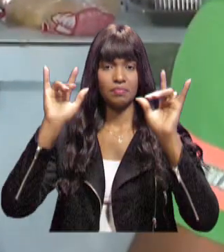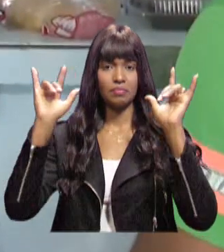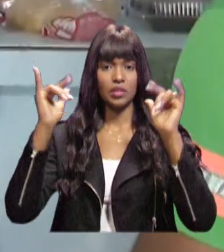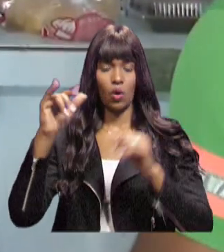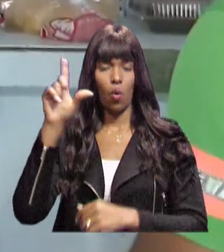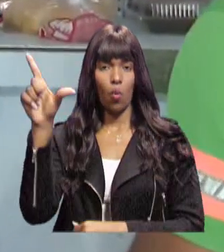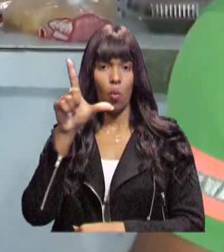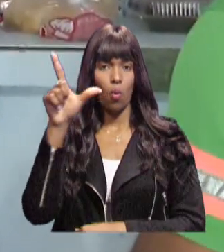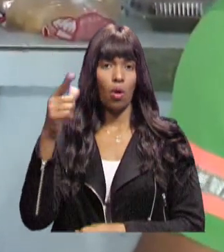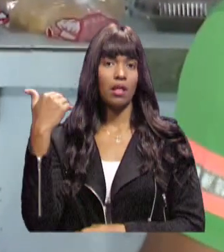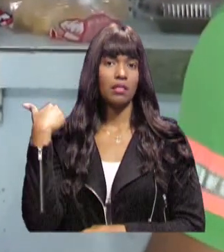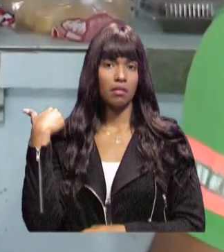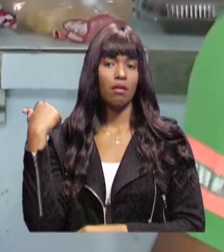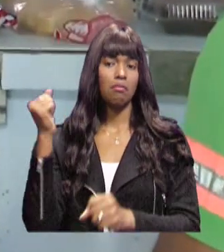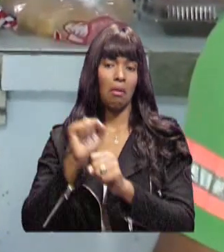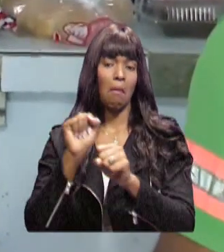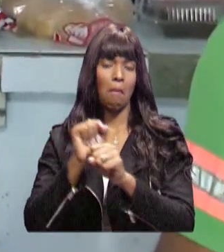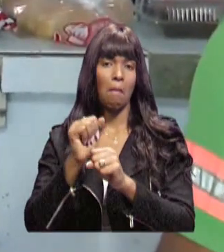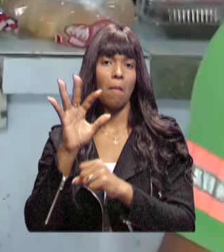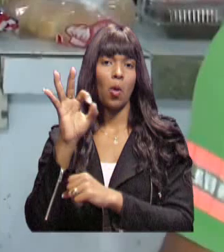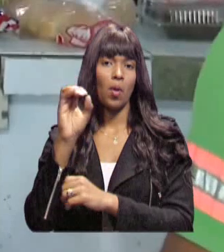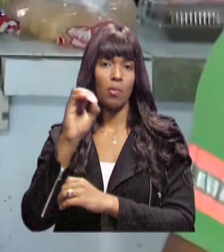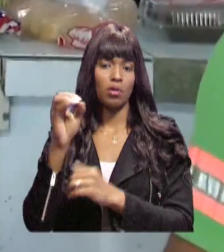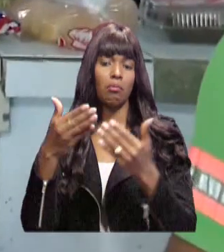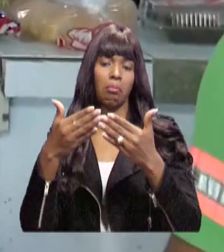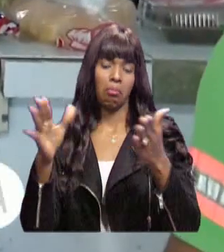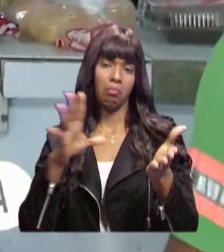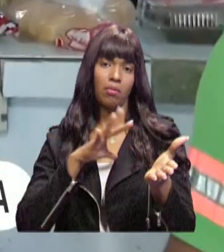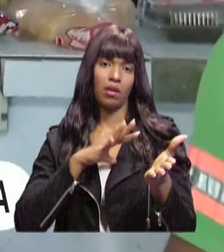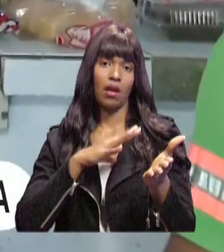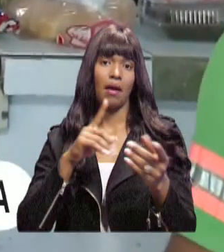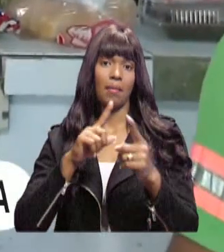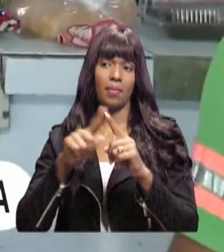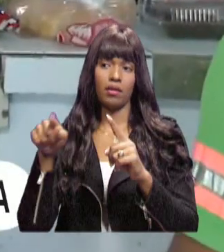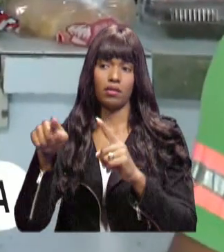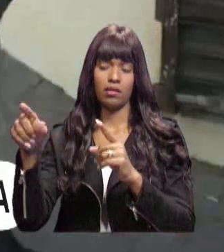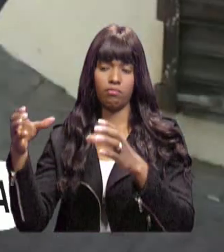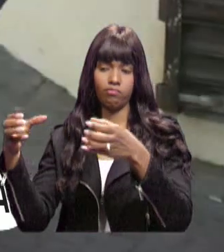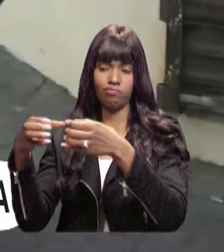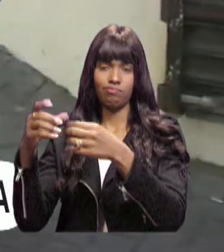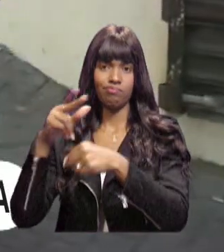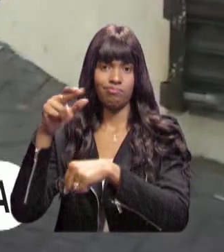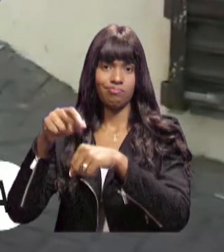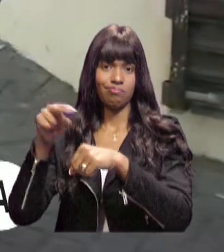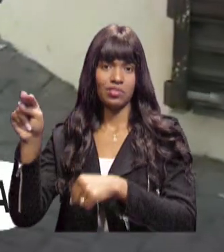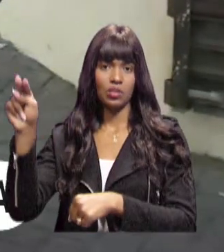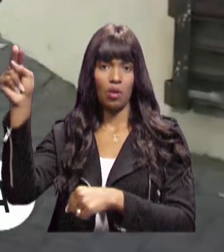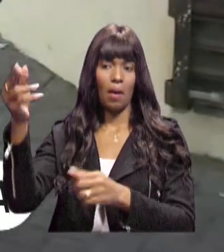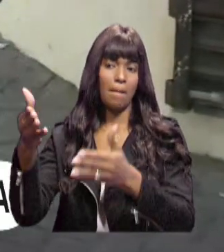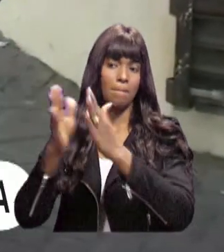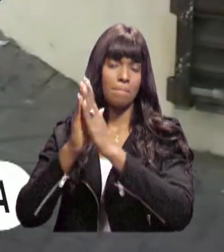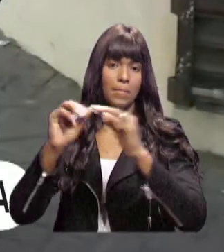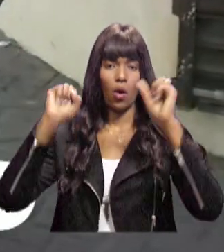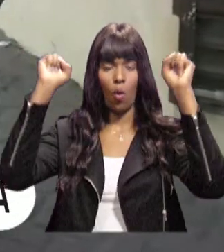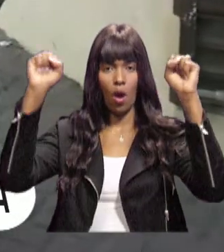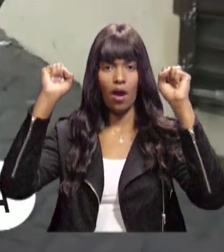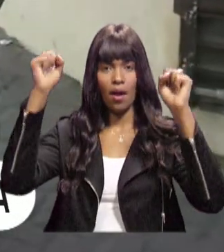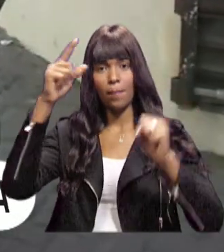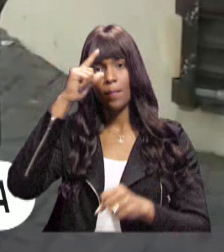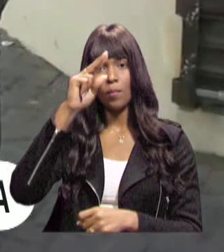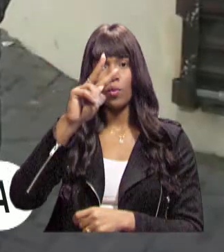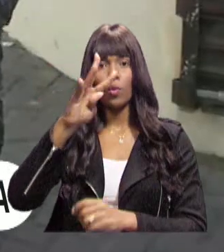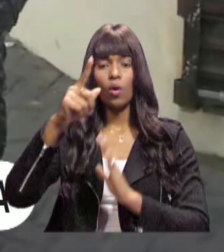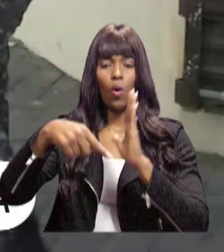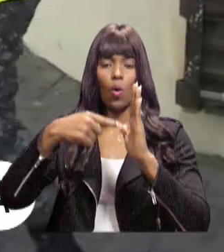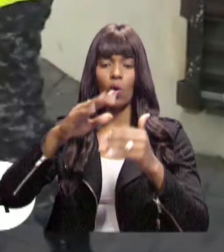operando en más de un 90%. Esto pese a que la entidad denominada Coalición del Cibao convocó a una huelga por 24 horas en todas las